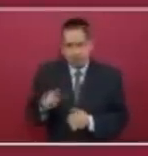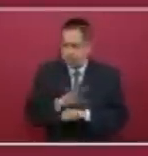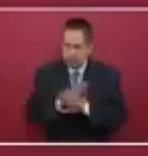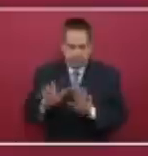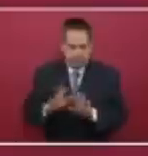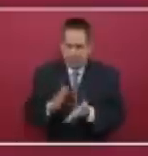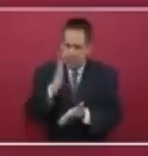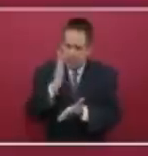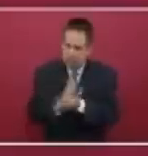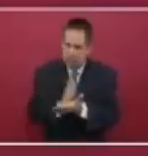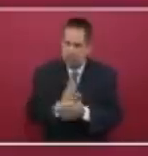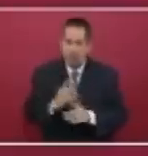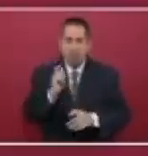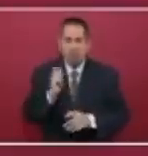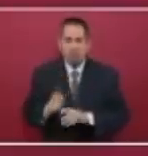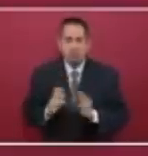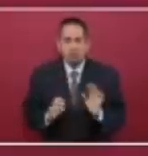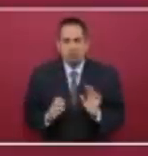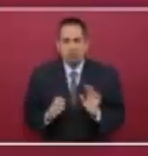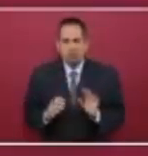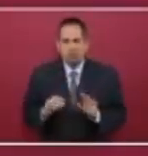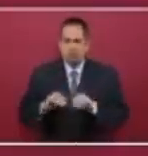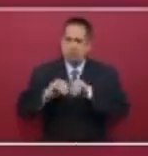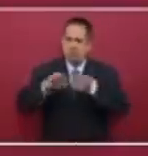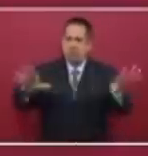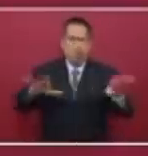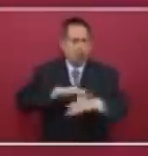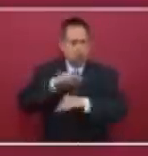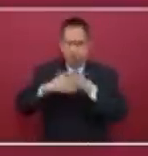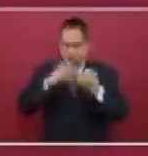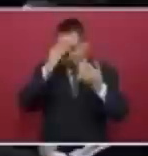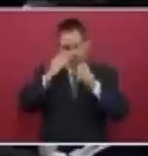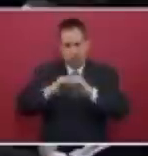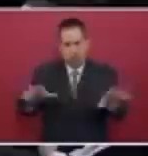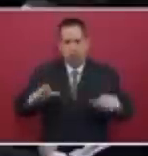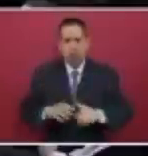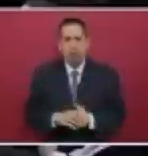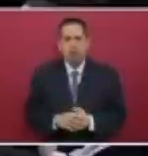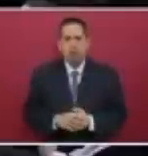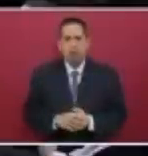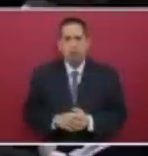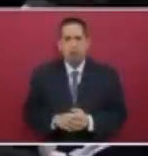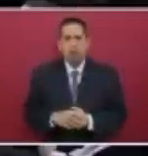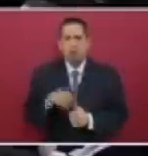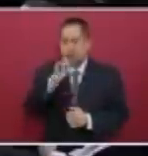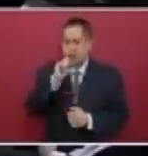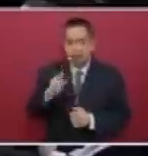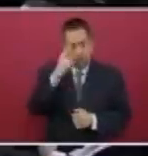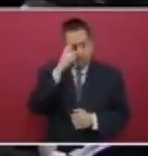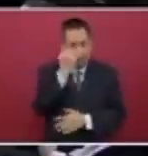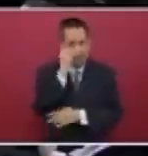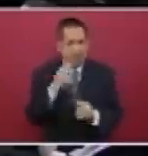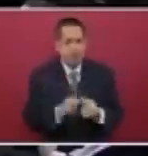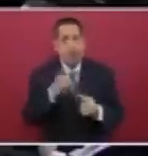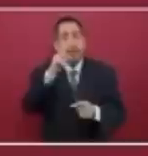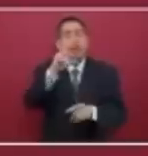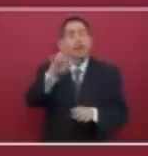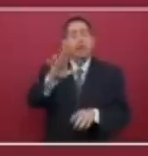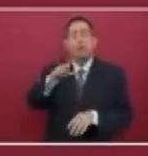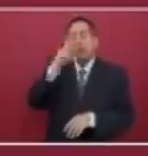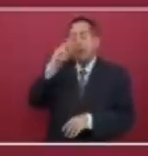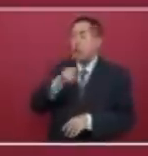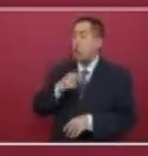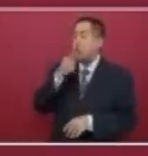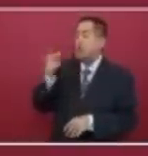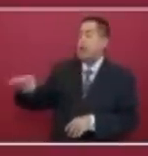botón y que se dé a conocer todo y retomando el tema de las están también para que no le echen la culpa a